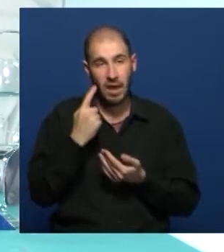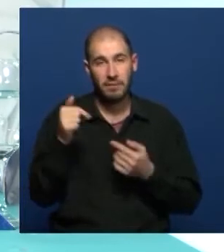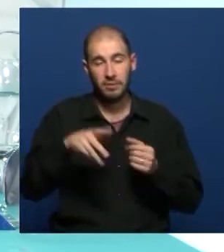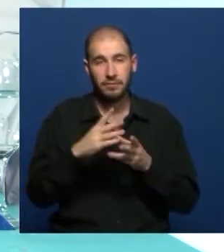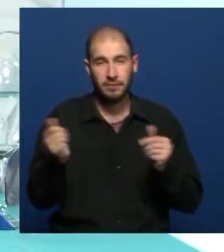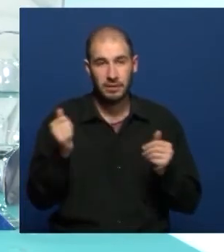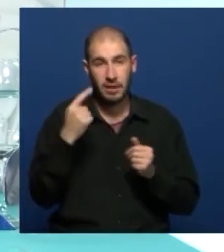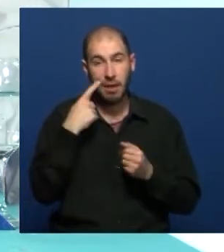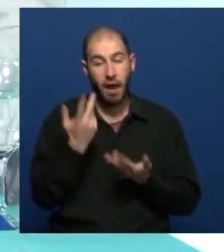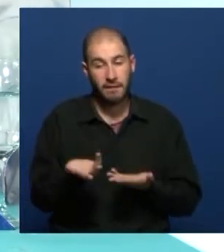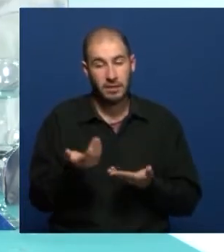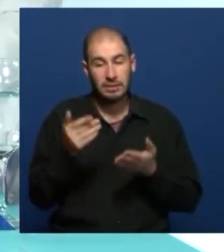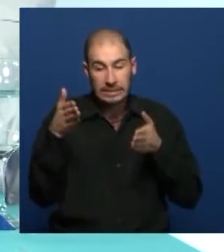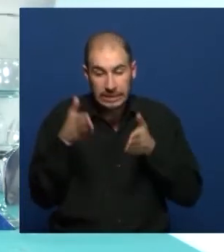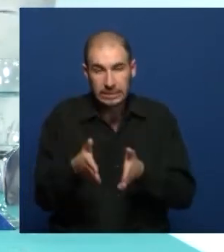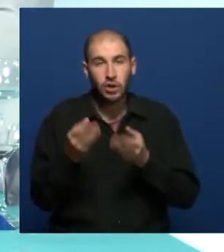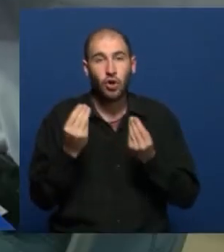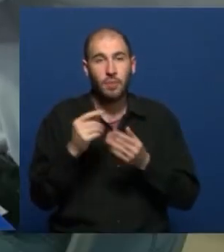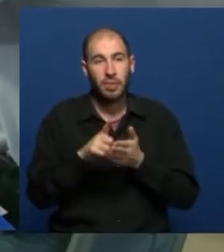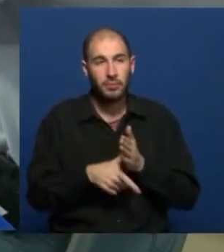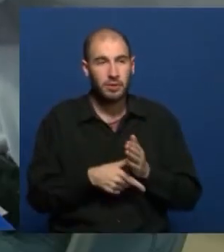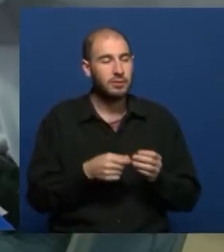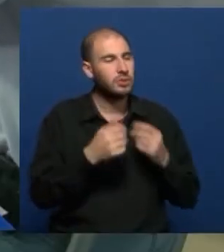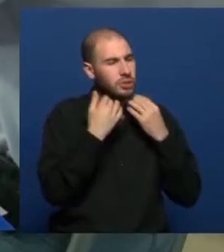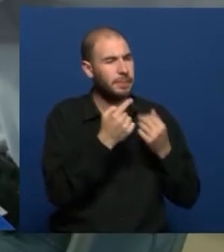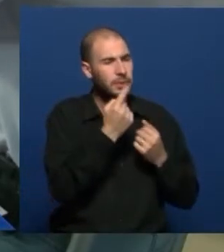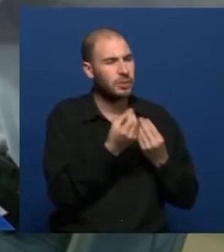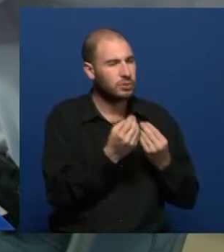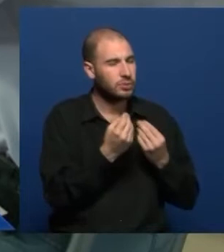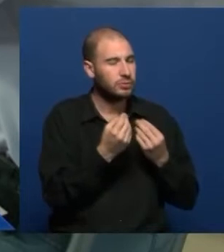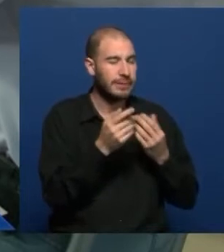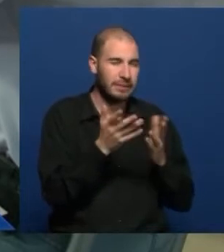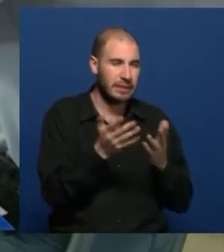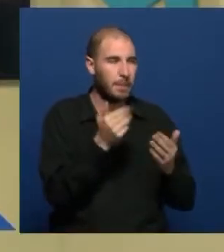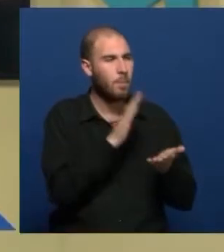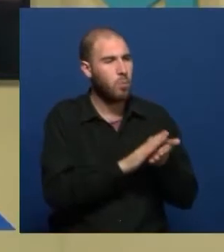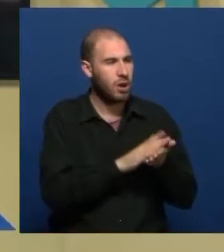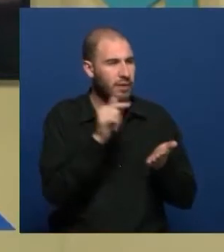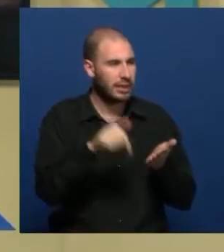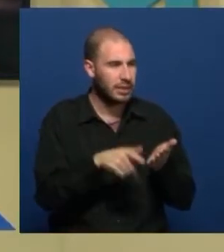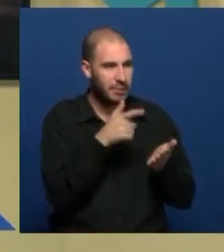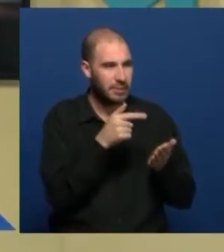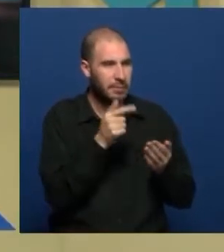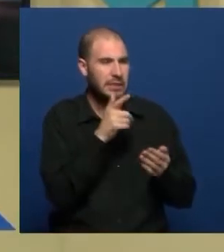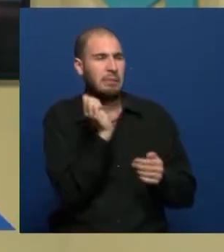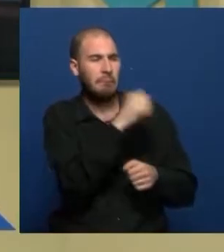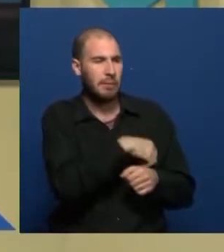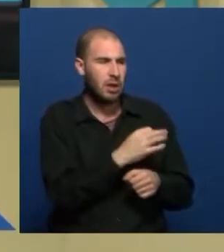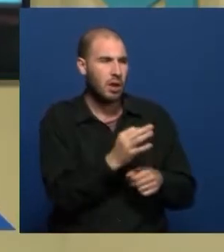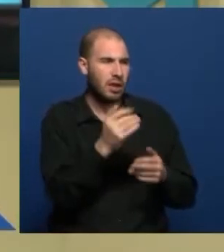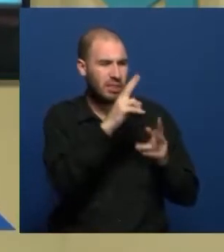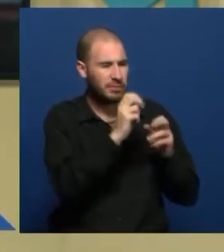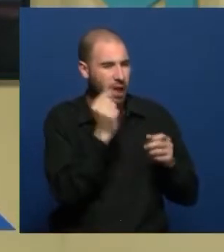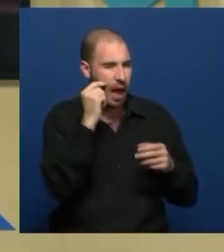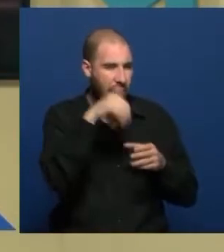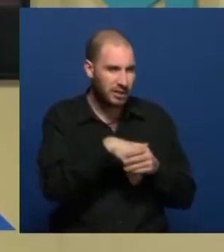termine para ver si como sin causa esta demora no sé si está bien dicha la pregunta pero digamos estas pruebas no han sido consideradas o estudiadas